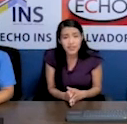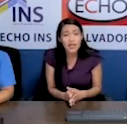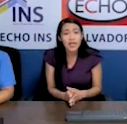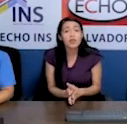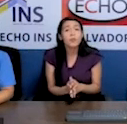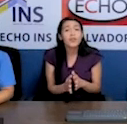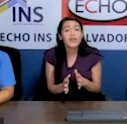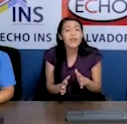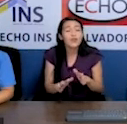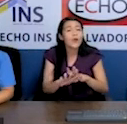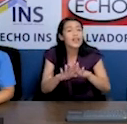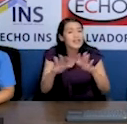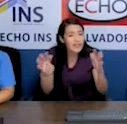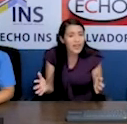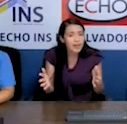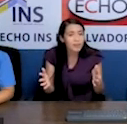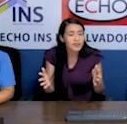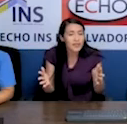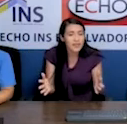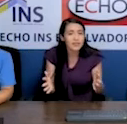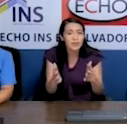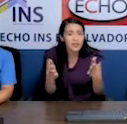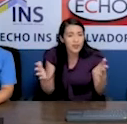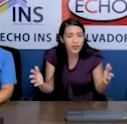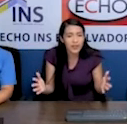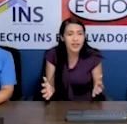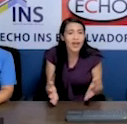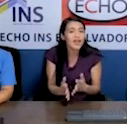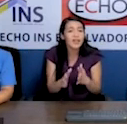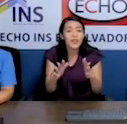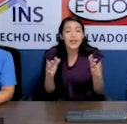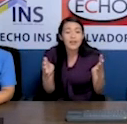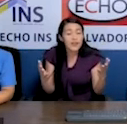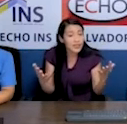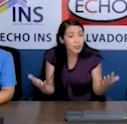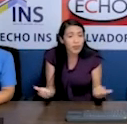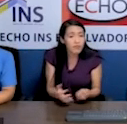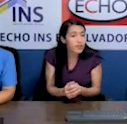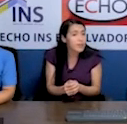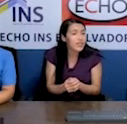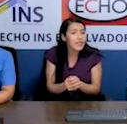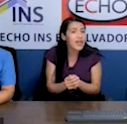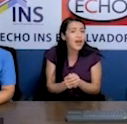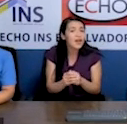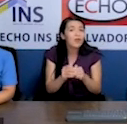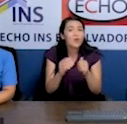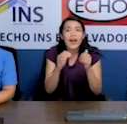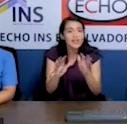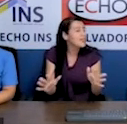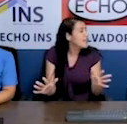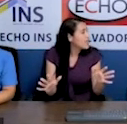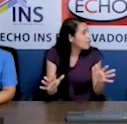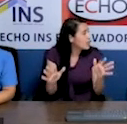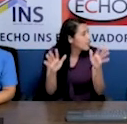el país, lo puede ver cualquier especialista, médico general, el equipo de enfermería